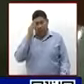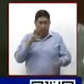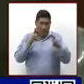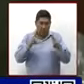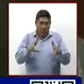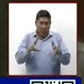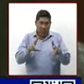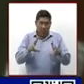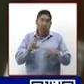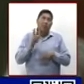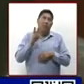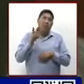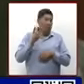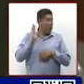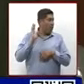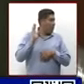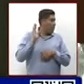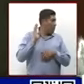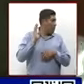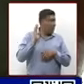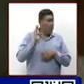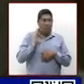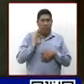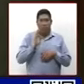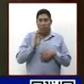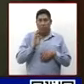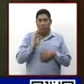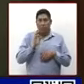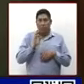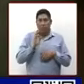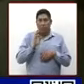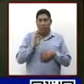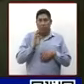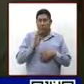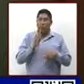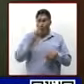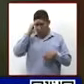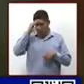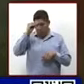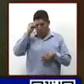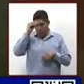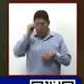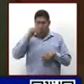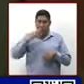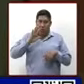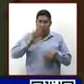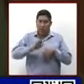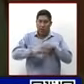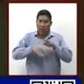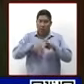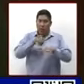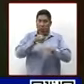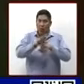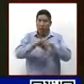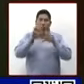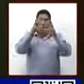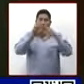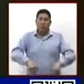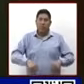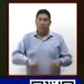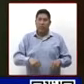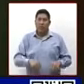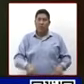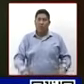no me van a ver, entonces no... Lo que me acaba de decir es que el hombre anda por acá y anda despegando los afiches.